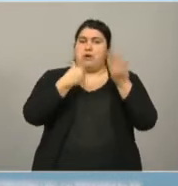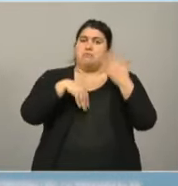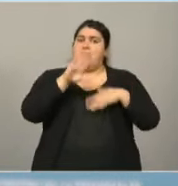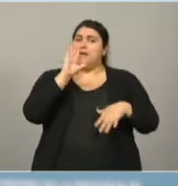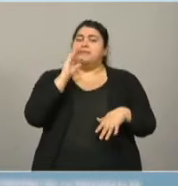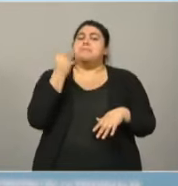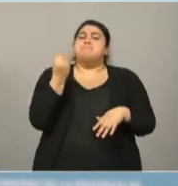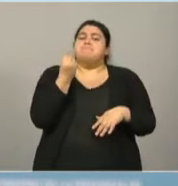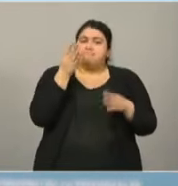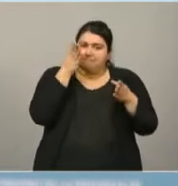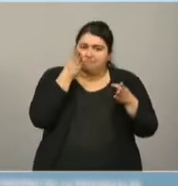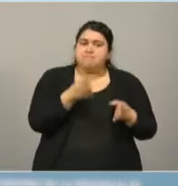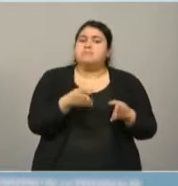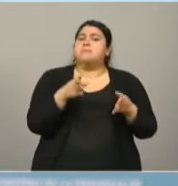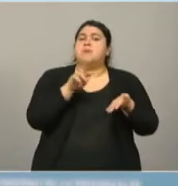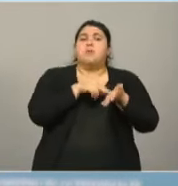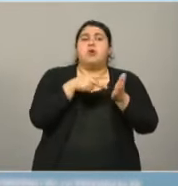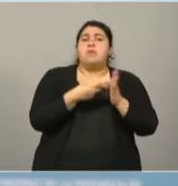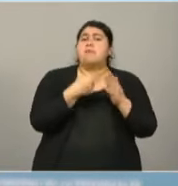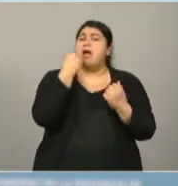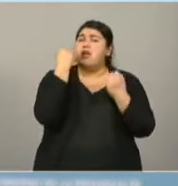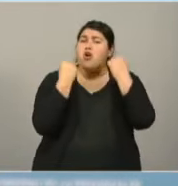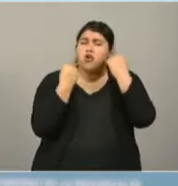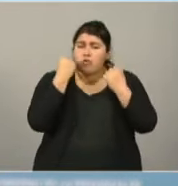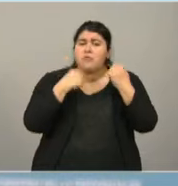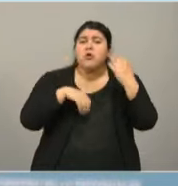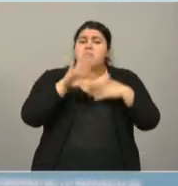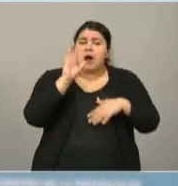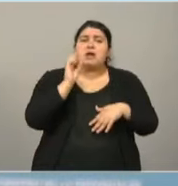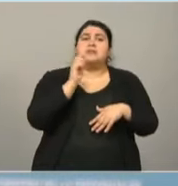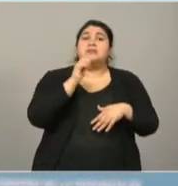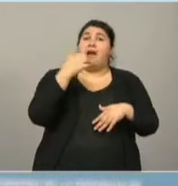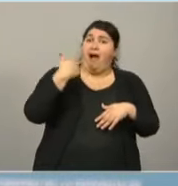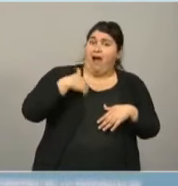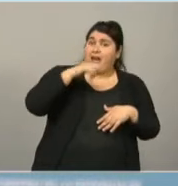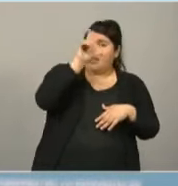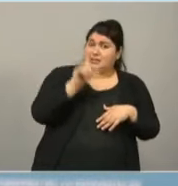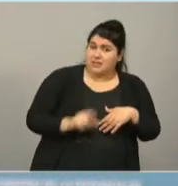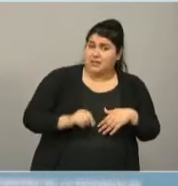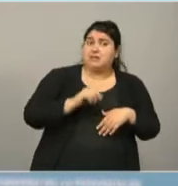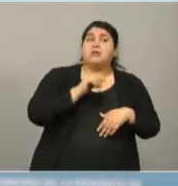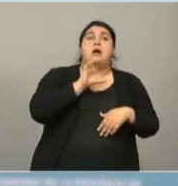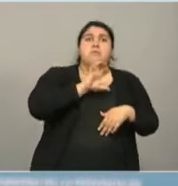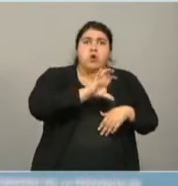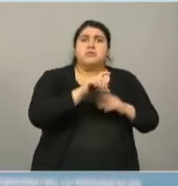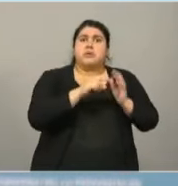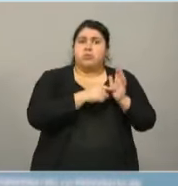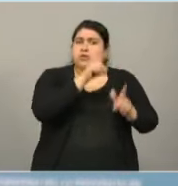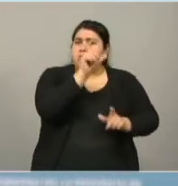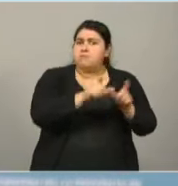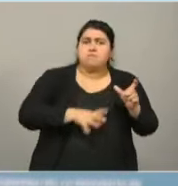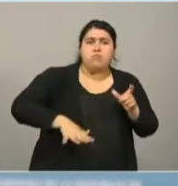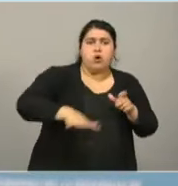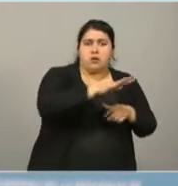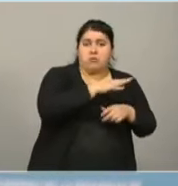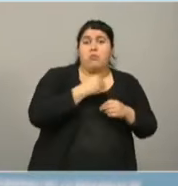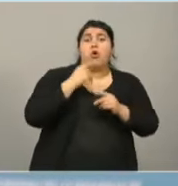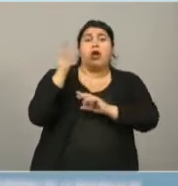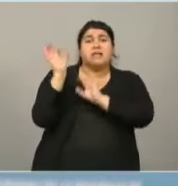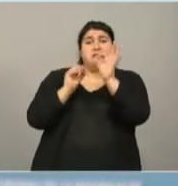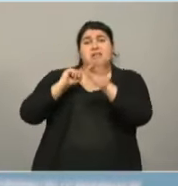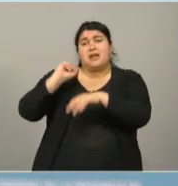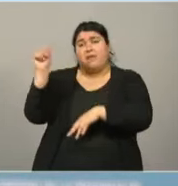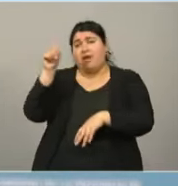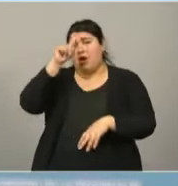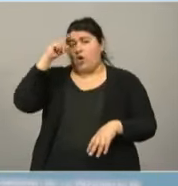es la crisis económica que está atravesando el país y la provincia de Buenos Aires a partir de las políticas que está llevando adelante